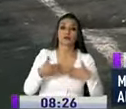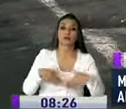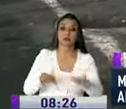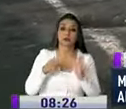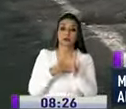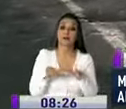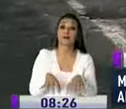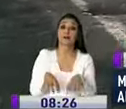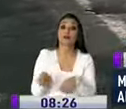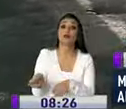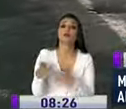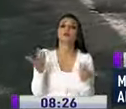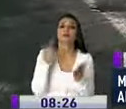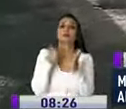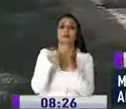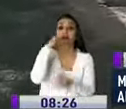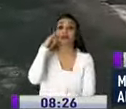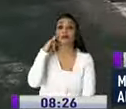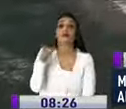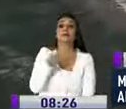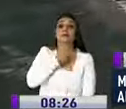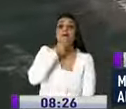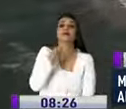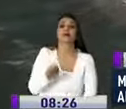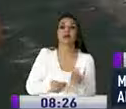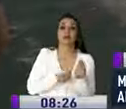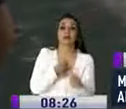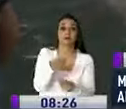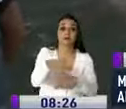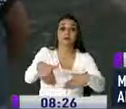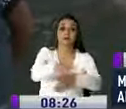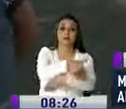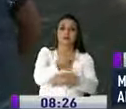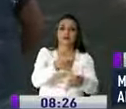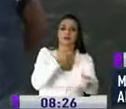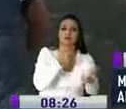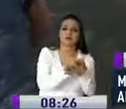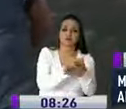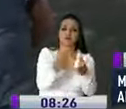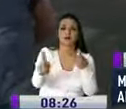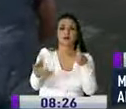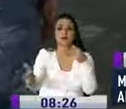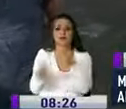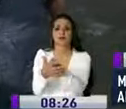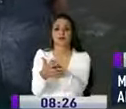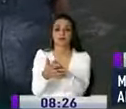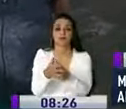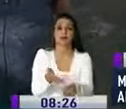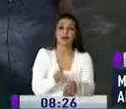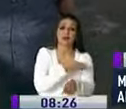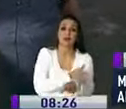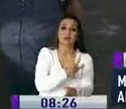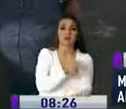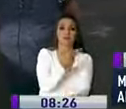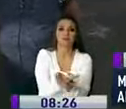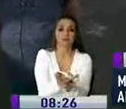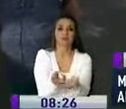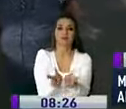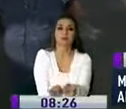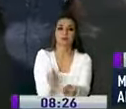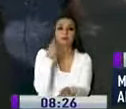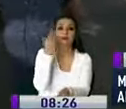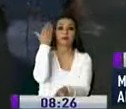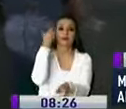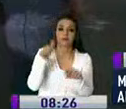perro y un transeúnte, pues no. Allá en la esquina hay muchos choques. Hubo un volcamiento también de un auto hace tiempos